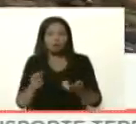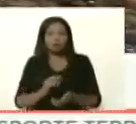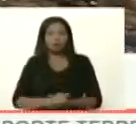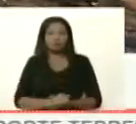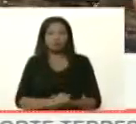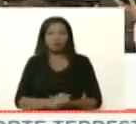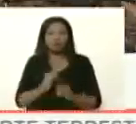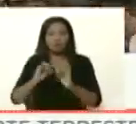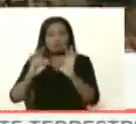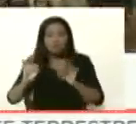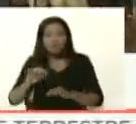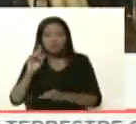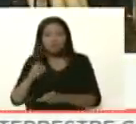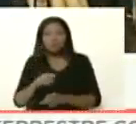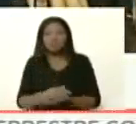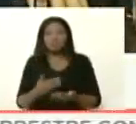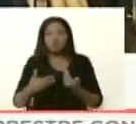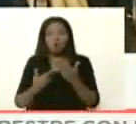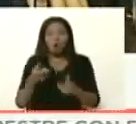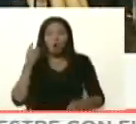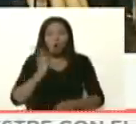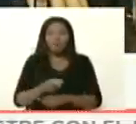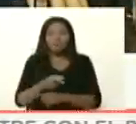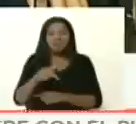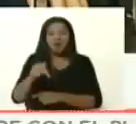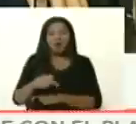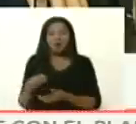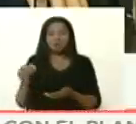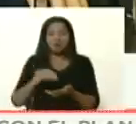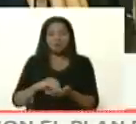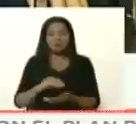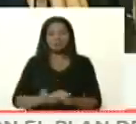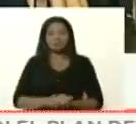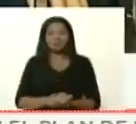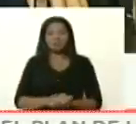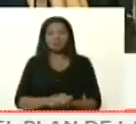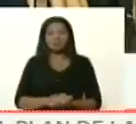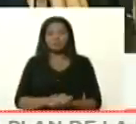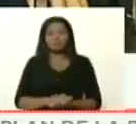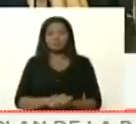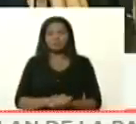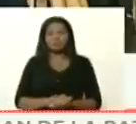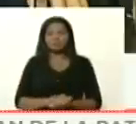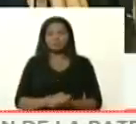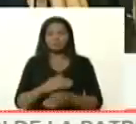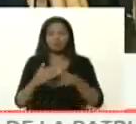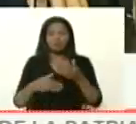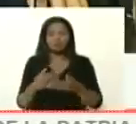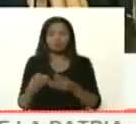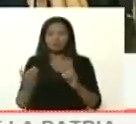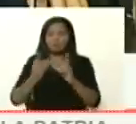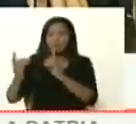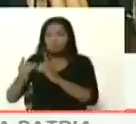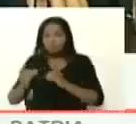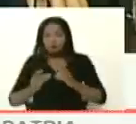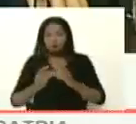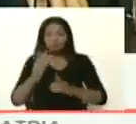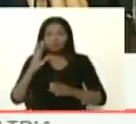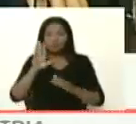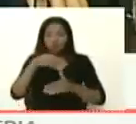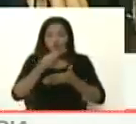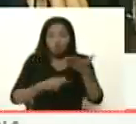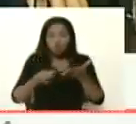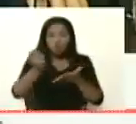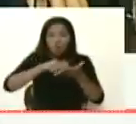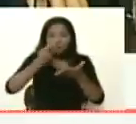Por eso he dado la orden hoy, he reiterado la orden de que se proceda a discutir el contrato colectivo